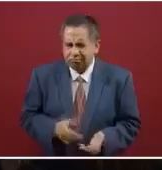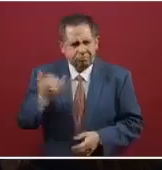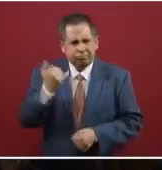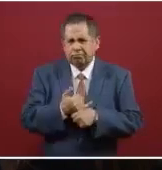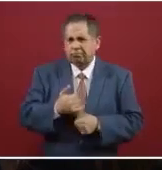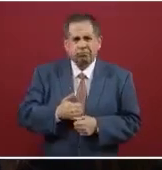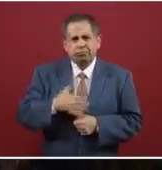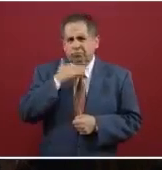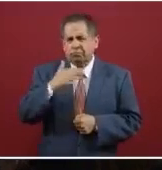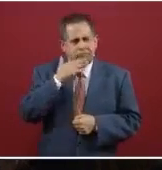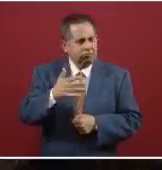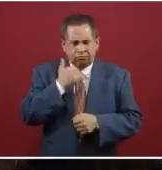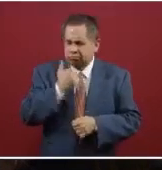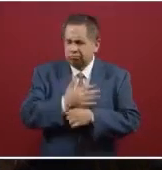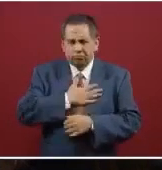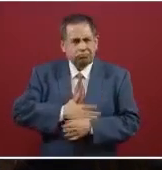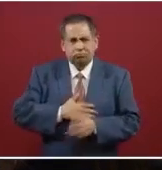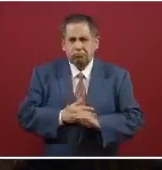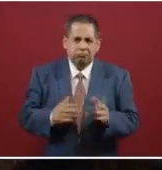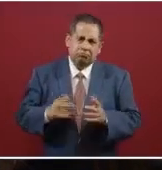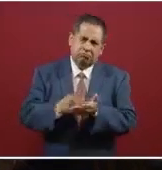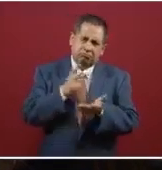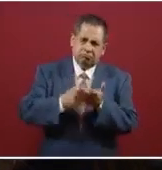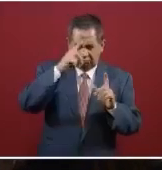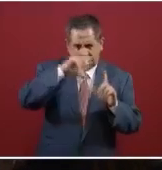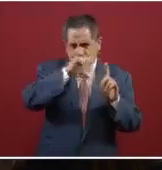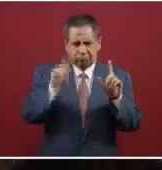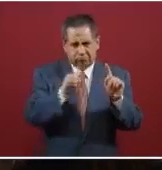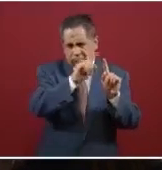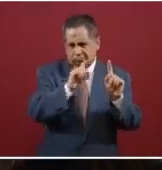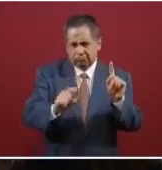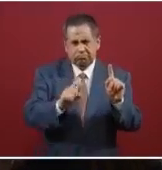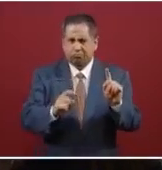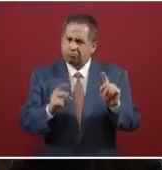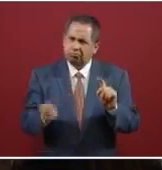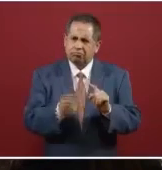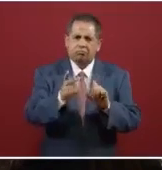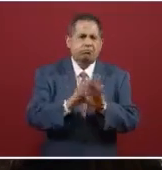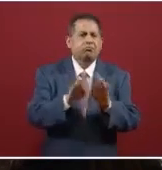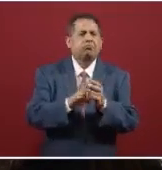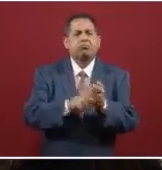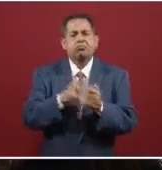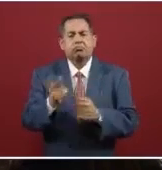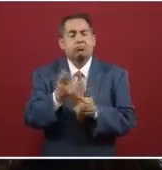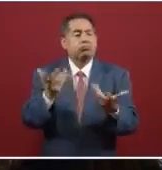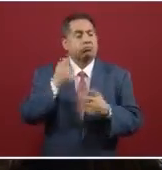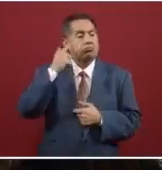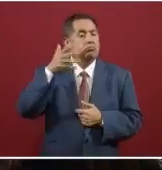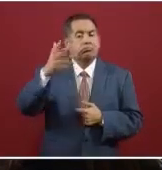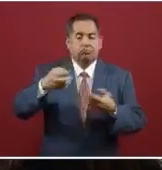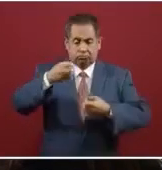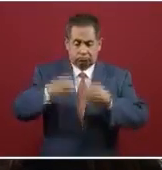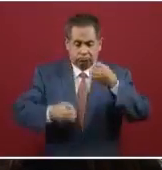inmoralidades del Poder Judicial se repiten a lo largo del país. Mi pregunta es, ¿cómo hará usted para que la justicia